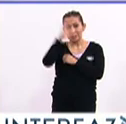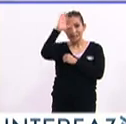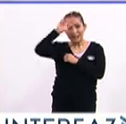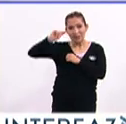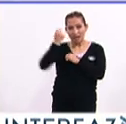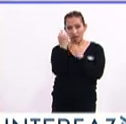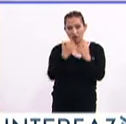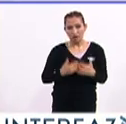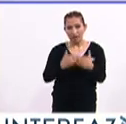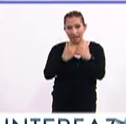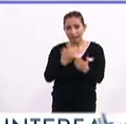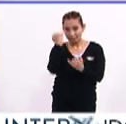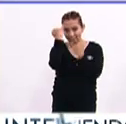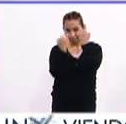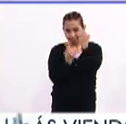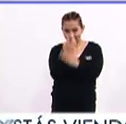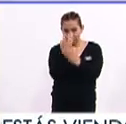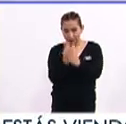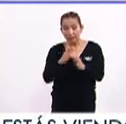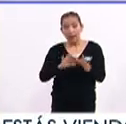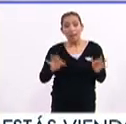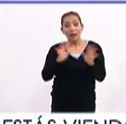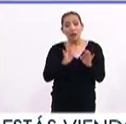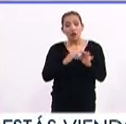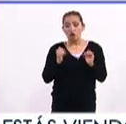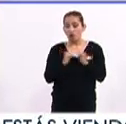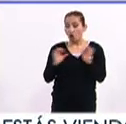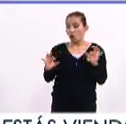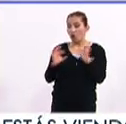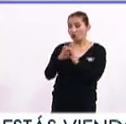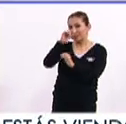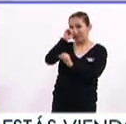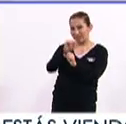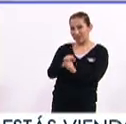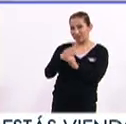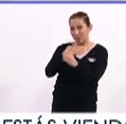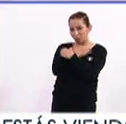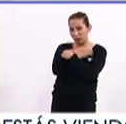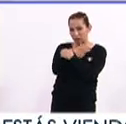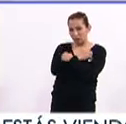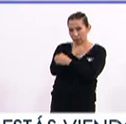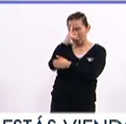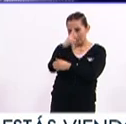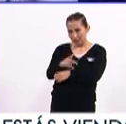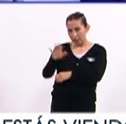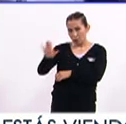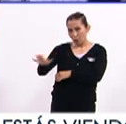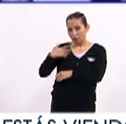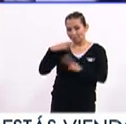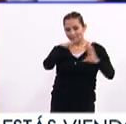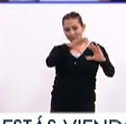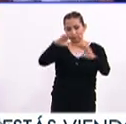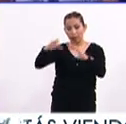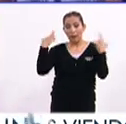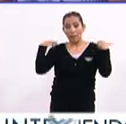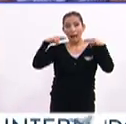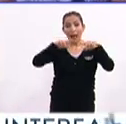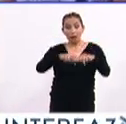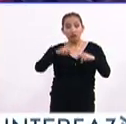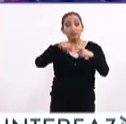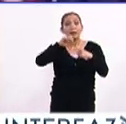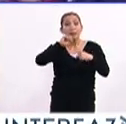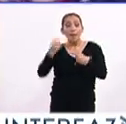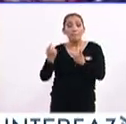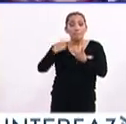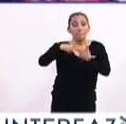Ciencia, Tecnología e Innovación, explicó que en colaboración con la Secretaría de Educación Pública se capacitará a profesores y